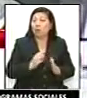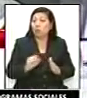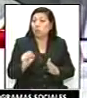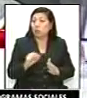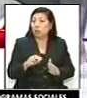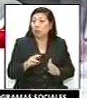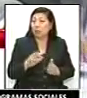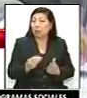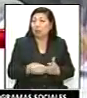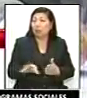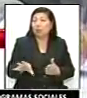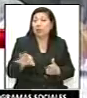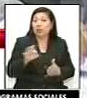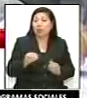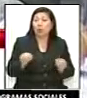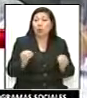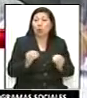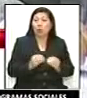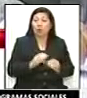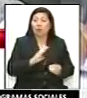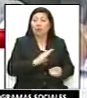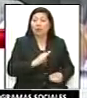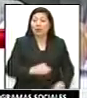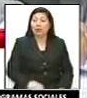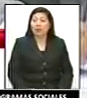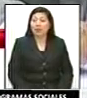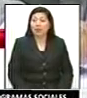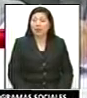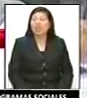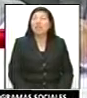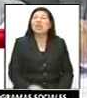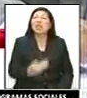Supremos a solicitud de la Junta de Fiscales Supremos. Entonces,